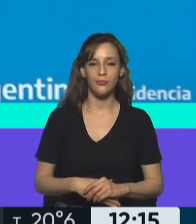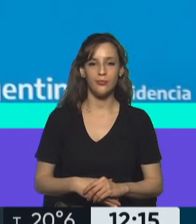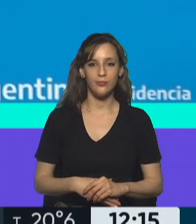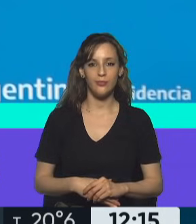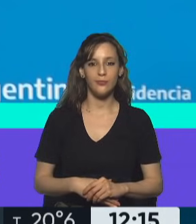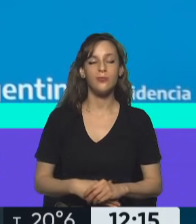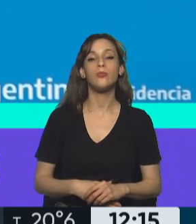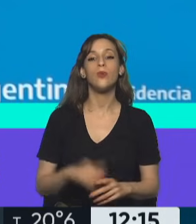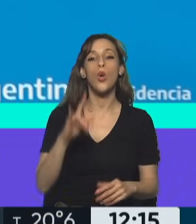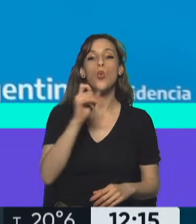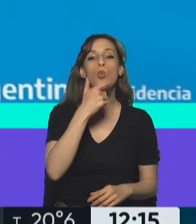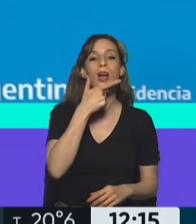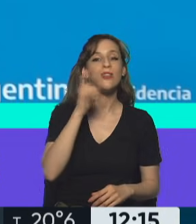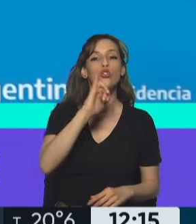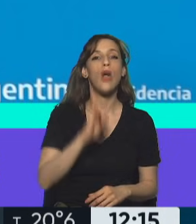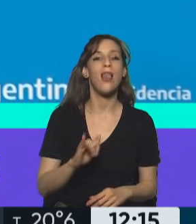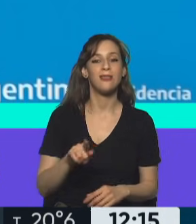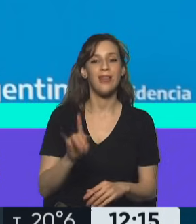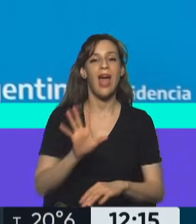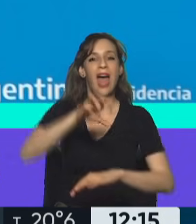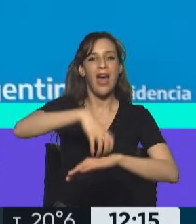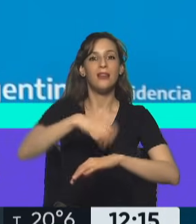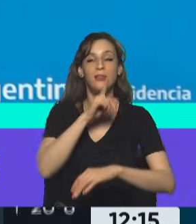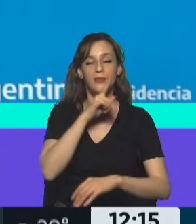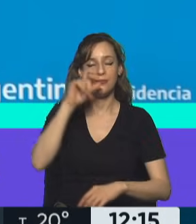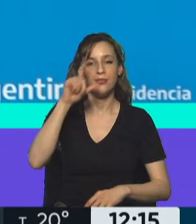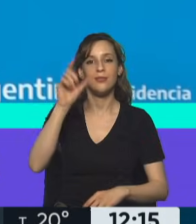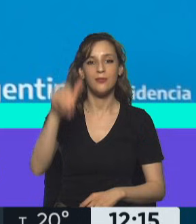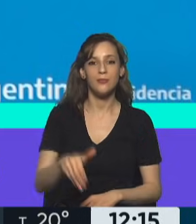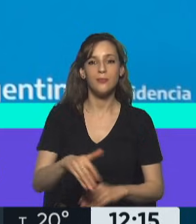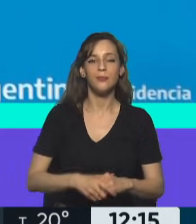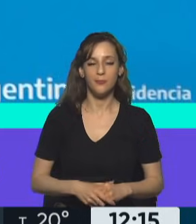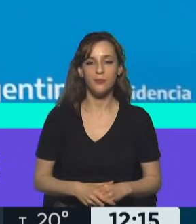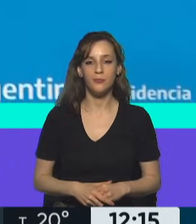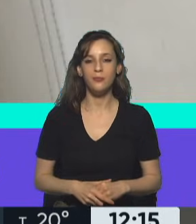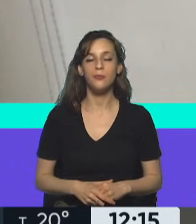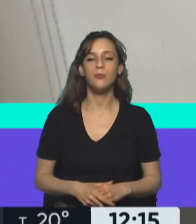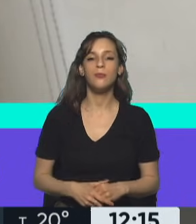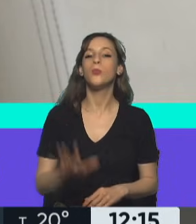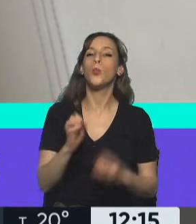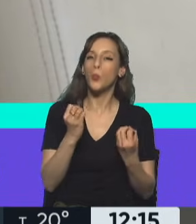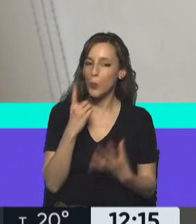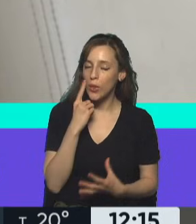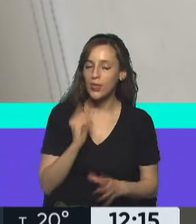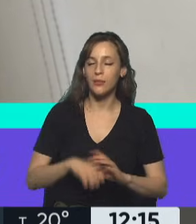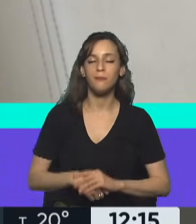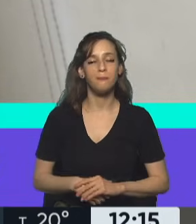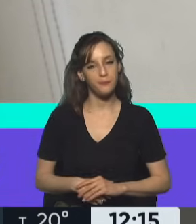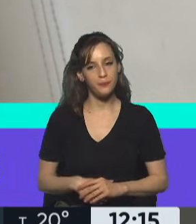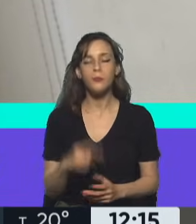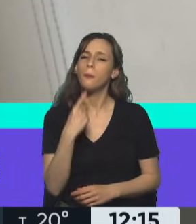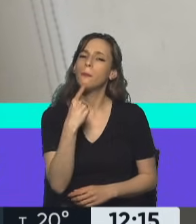Lucas González, de la agencia TELAM. Buen Hola, día, Lucas, portavoz. buen día. Queríamos consultarle si el